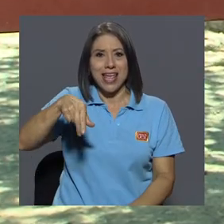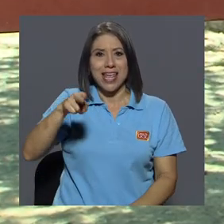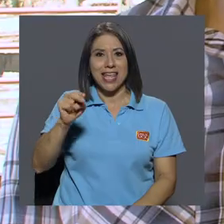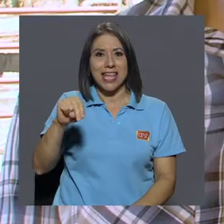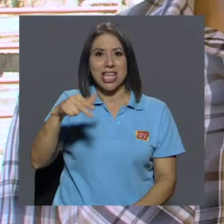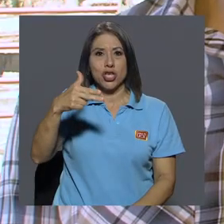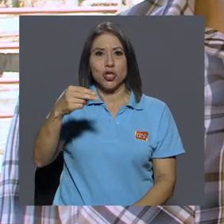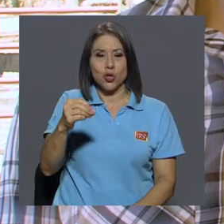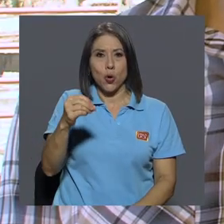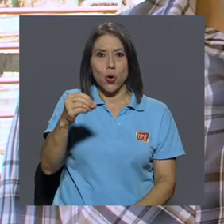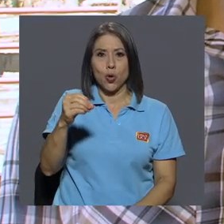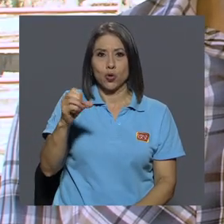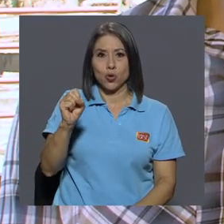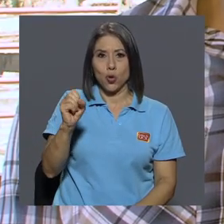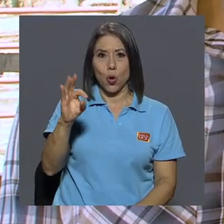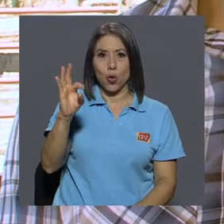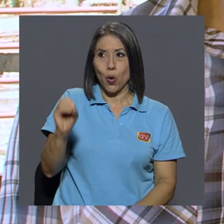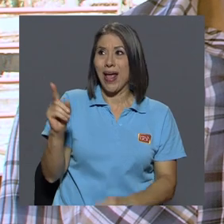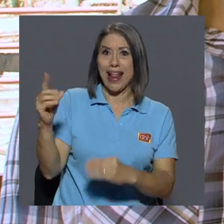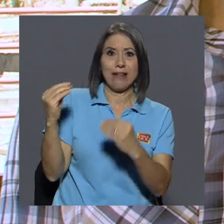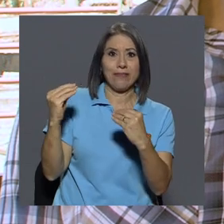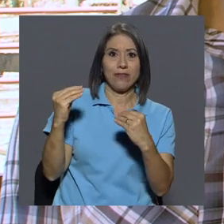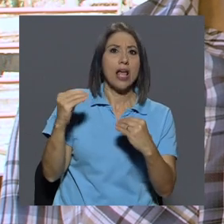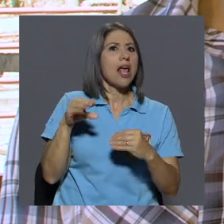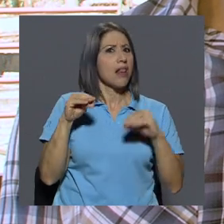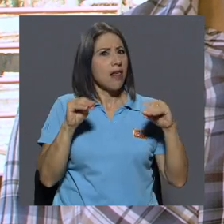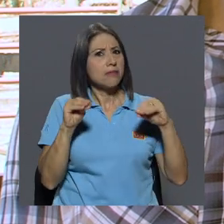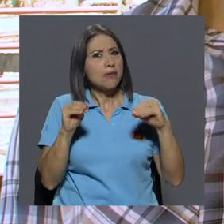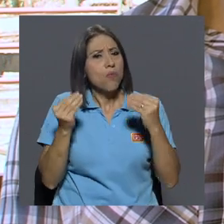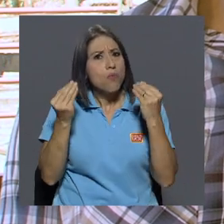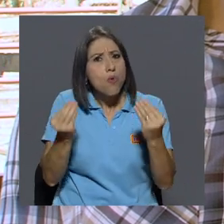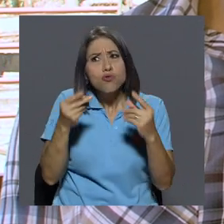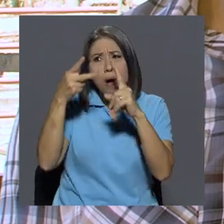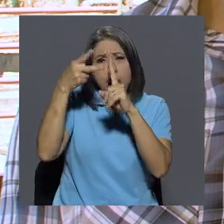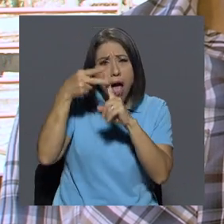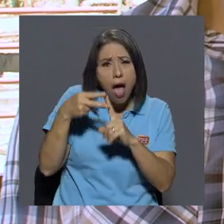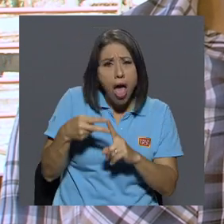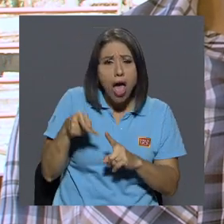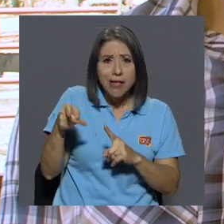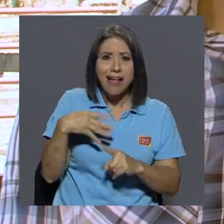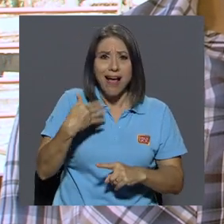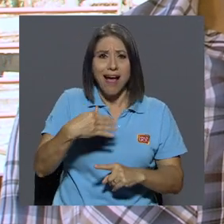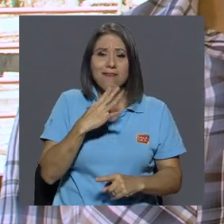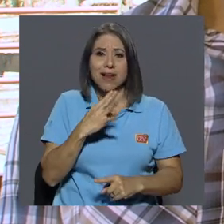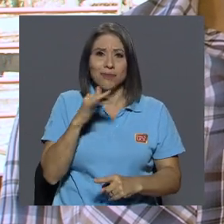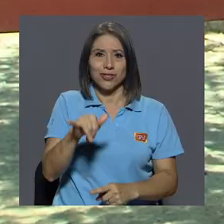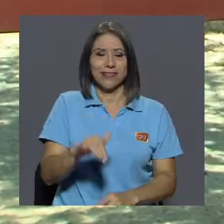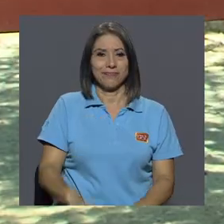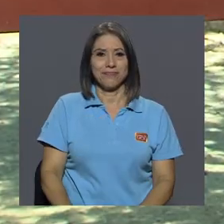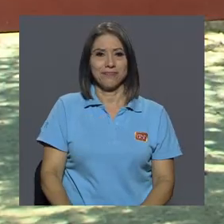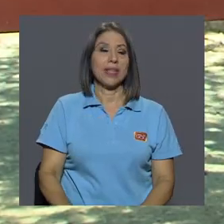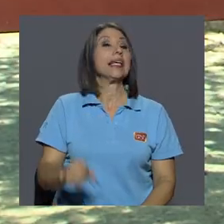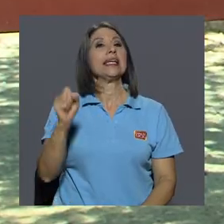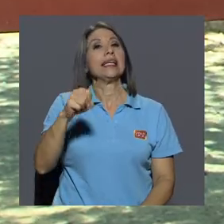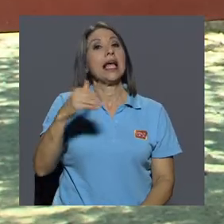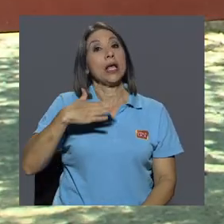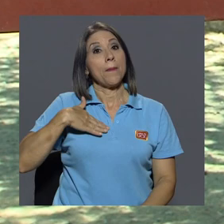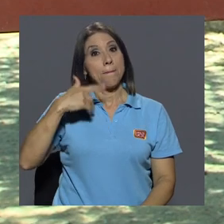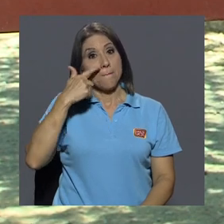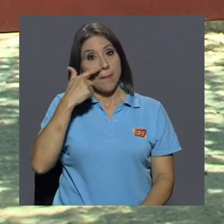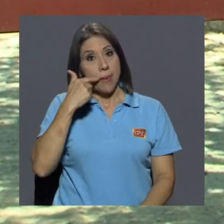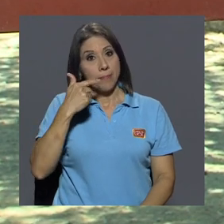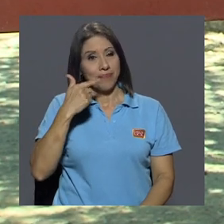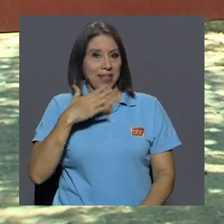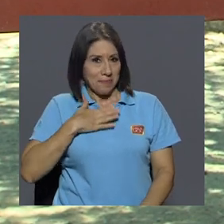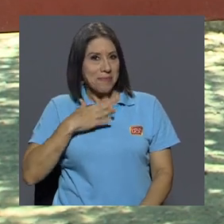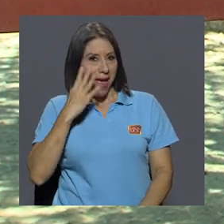le enseñó mucho de lo que todo lo que usted sabe, todo ese glosario de términos, que ya hablaremos de eso también. Entonces mi papá, mi